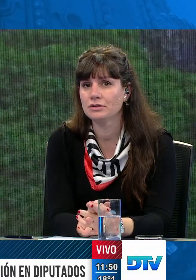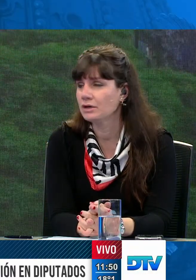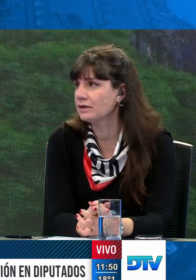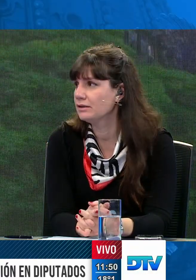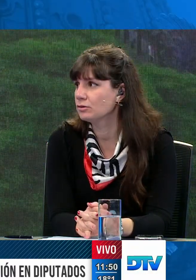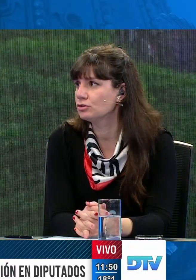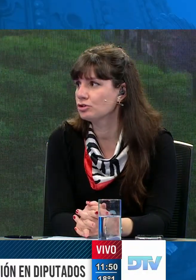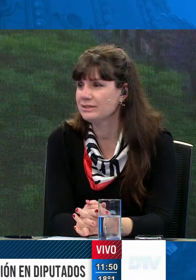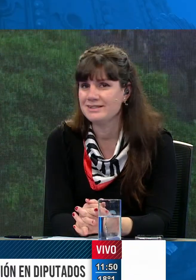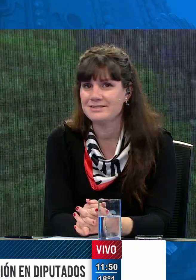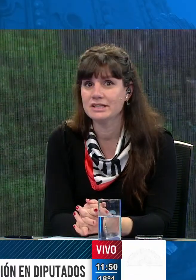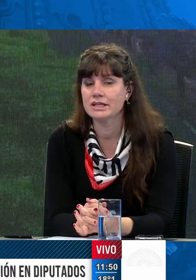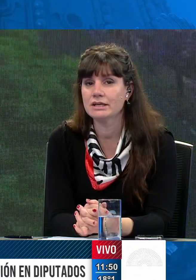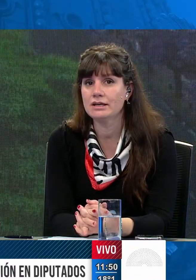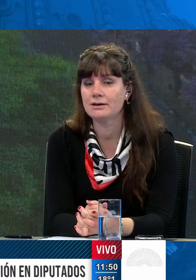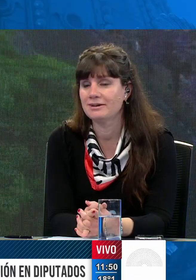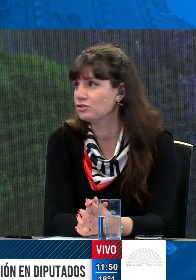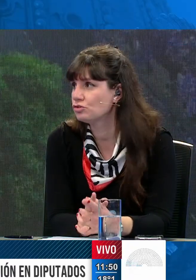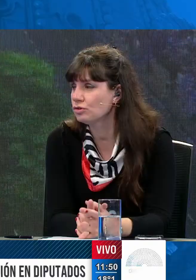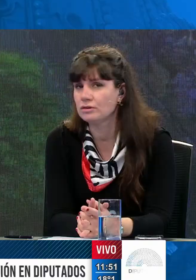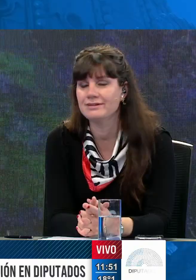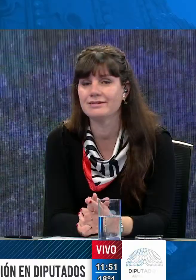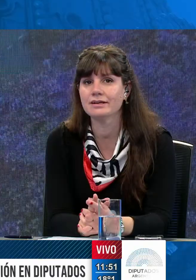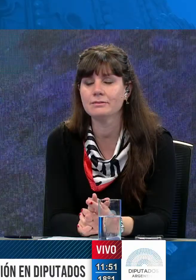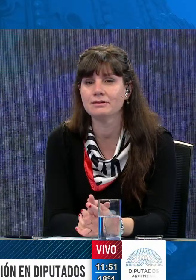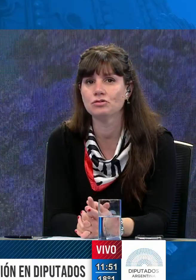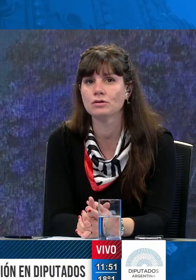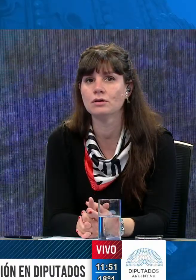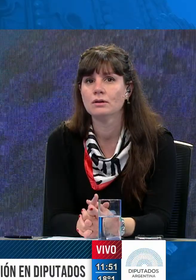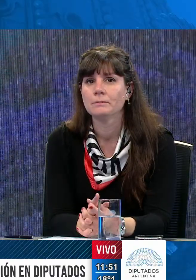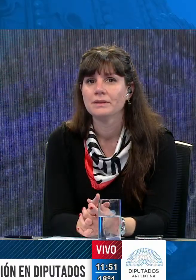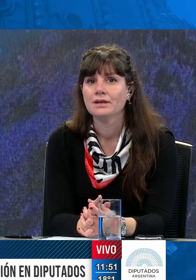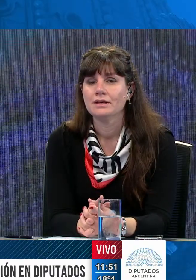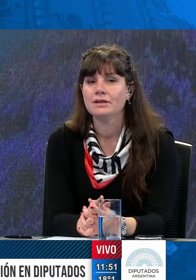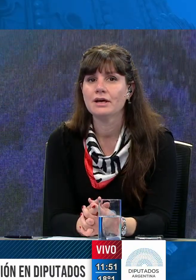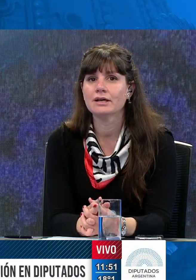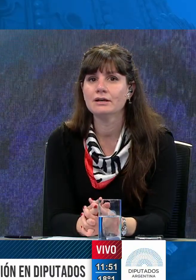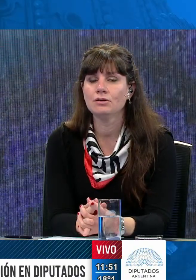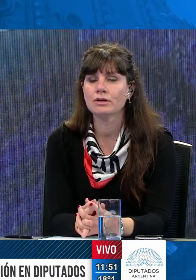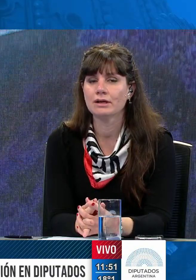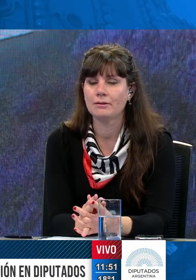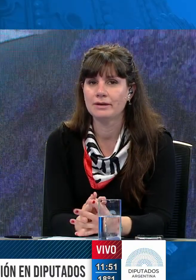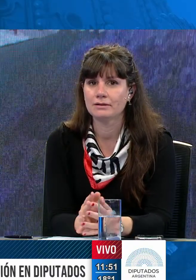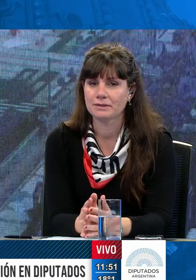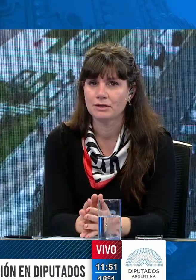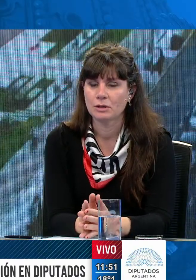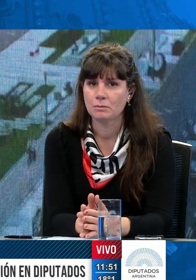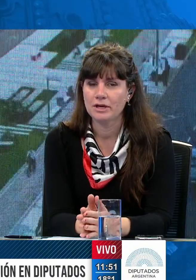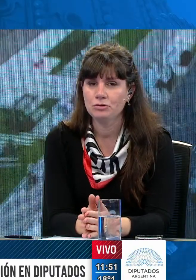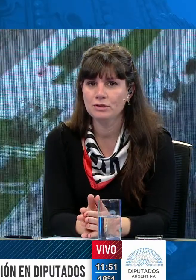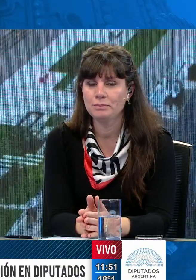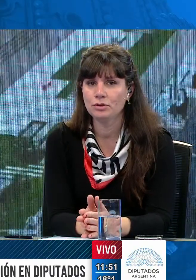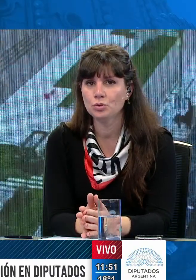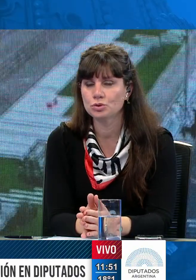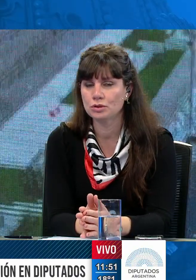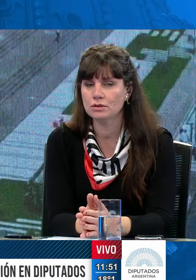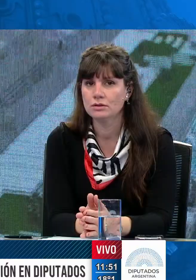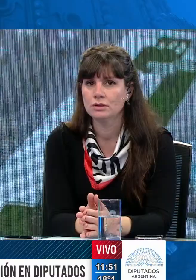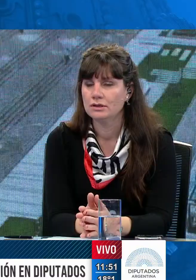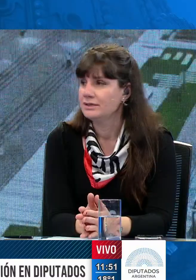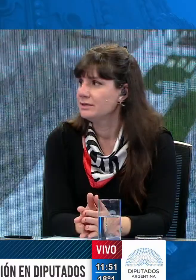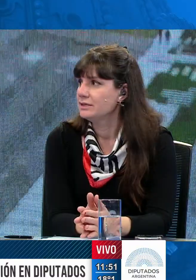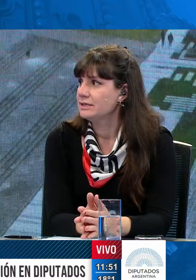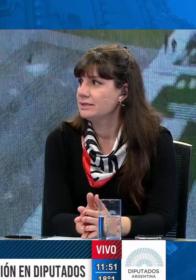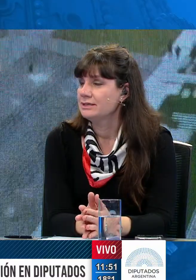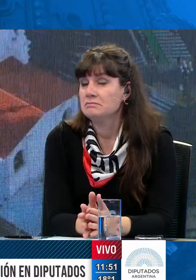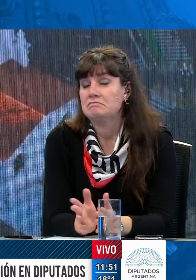fue el de dólares del colchón, ni siquiera avanzó. Y acá, a ver, esto es producto... Es cierto, mirá